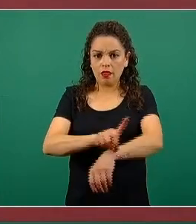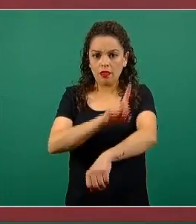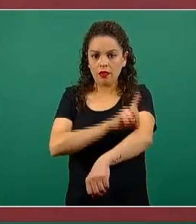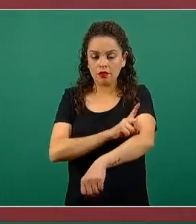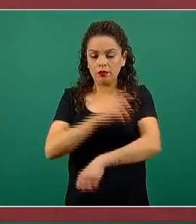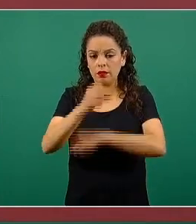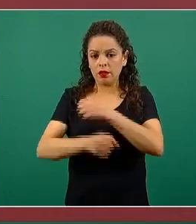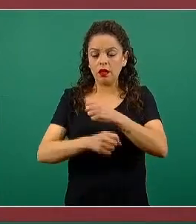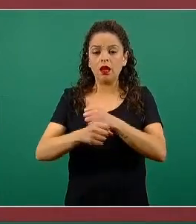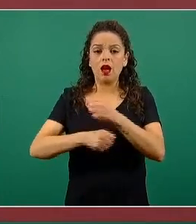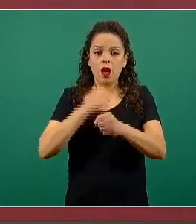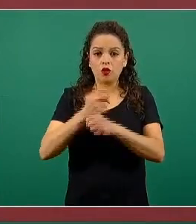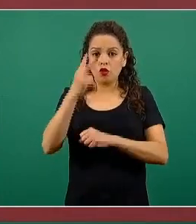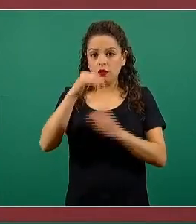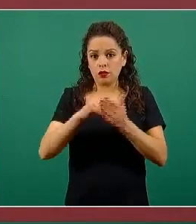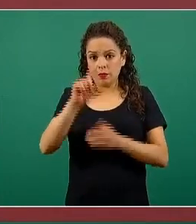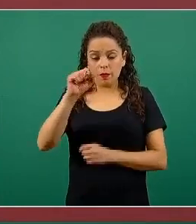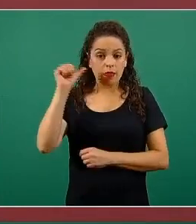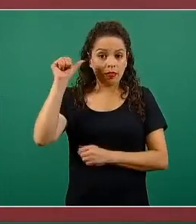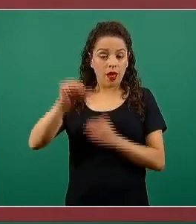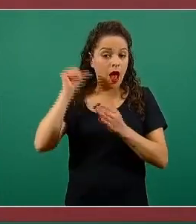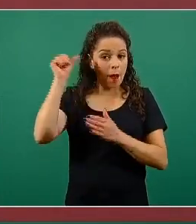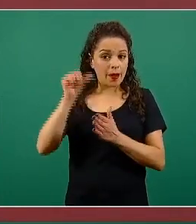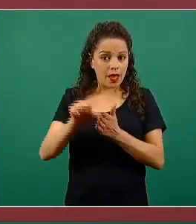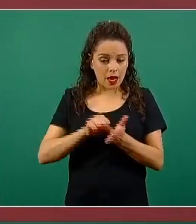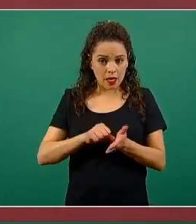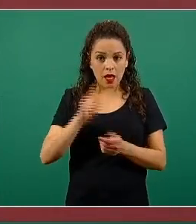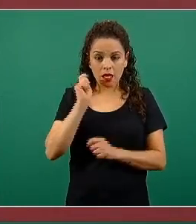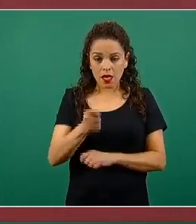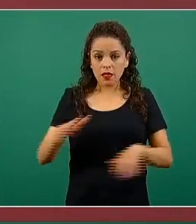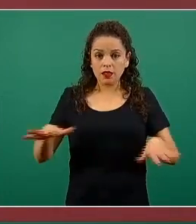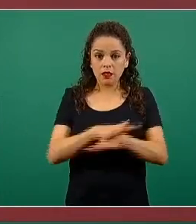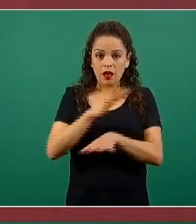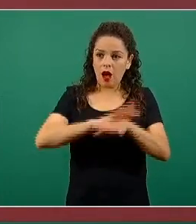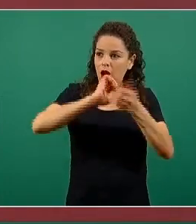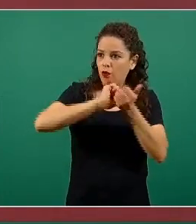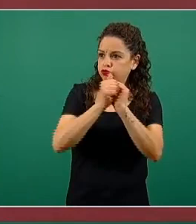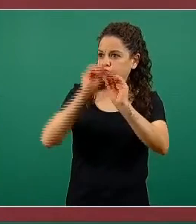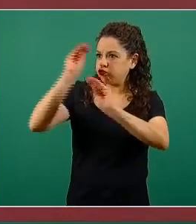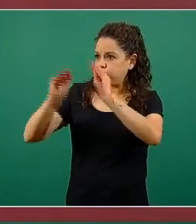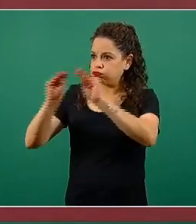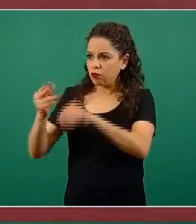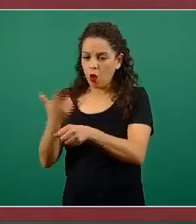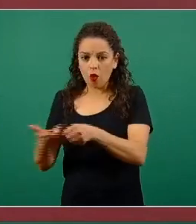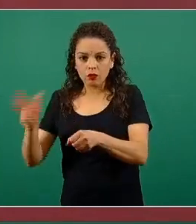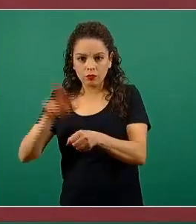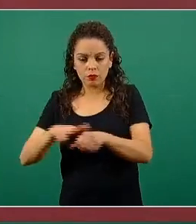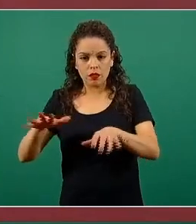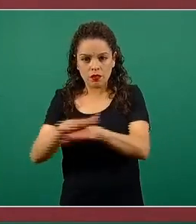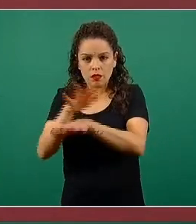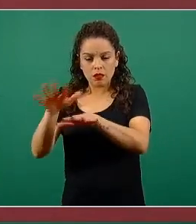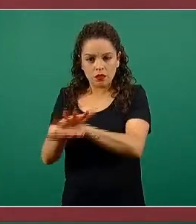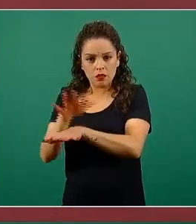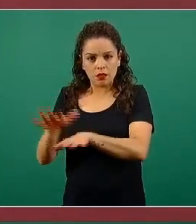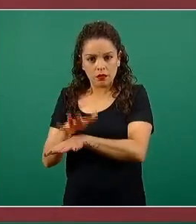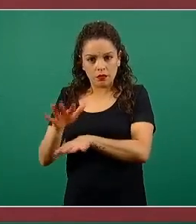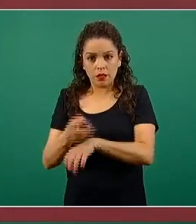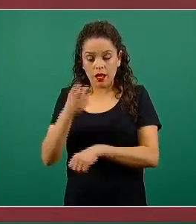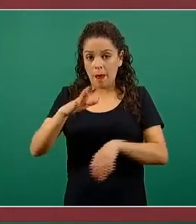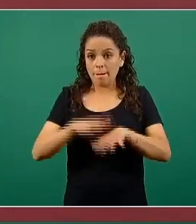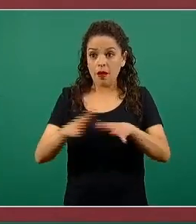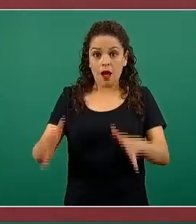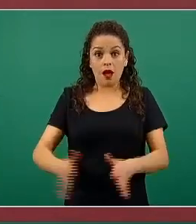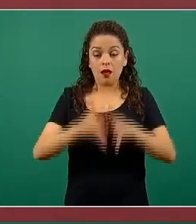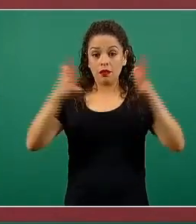2020 el proceso de reconversión hospitalaria. Esta es una de las más amplias reconversiones hospitalarias que han ocurrido en la región